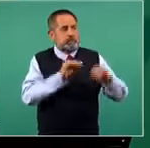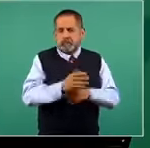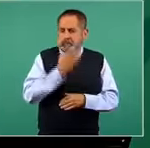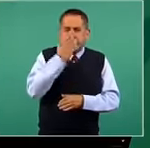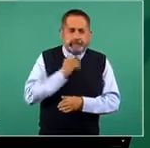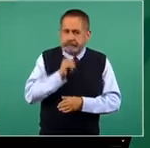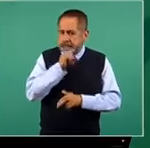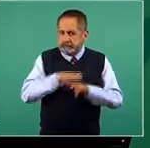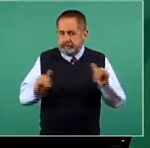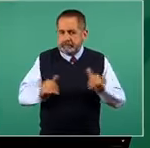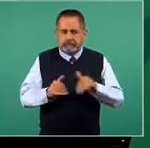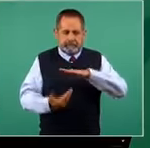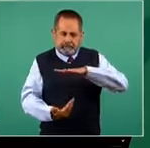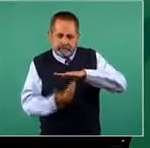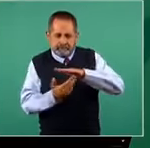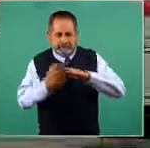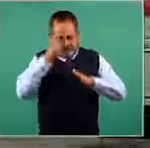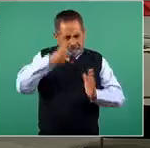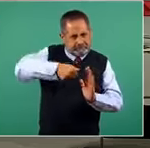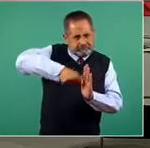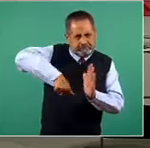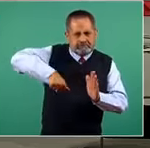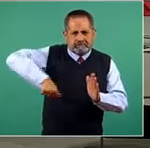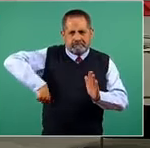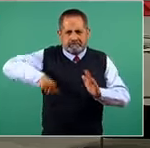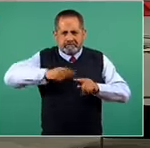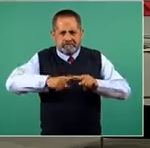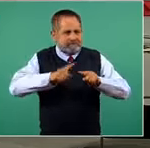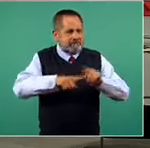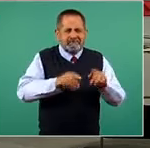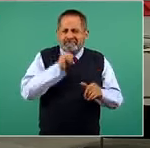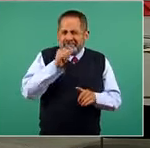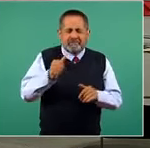diagnóstico, la mesa quirúrgica, servicio de endoscopia,